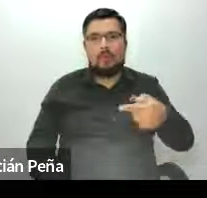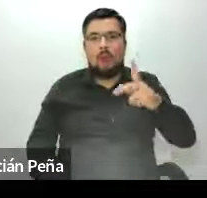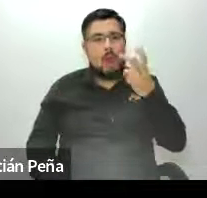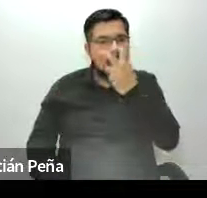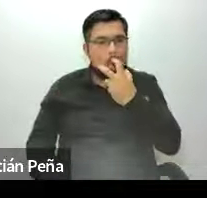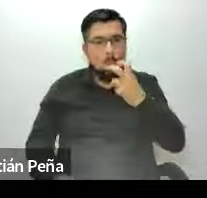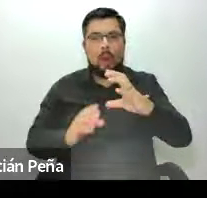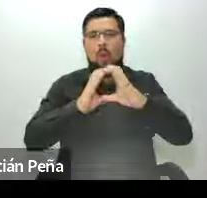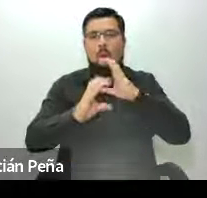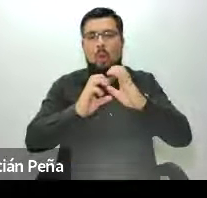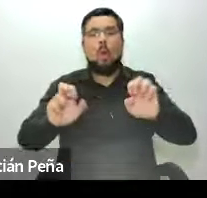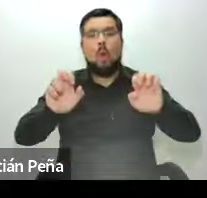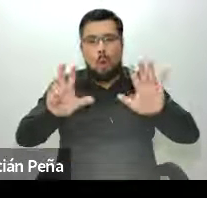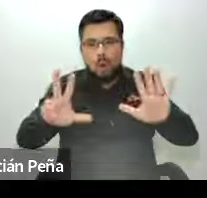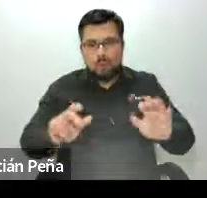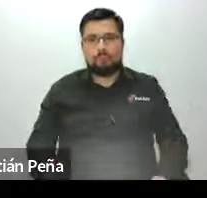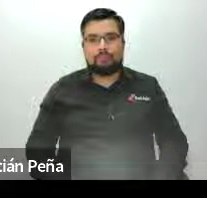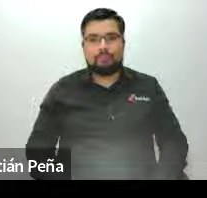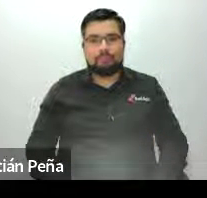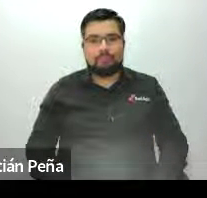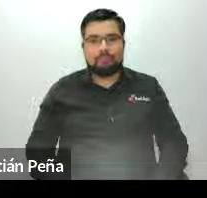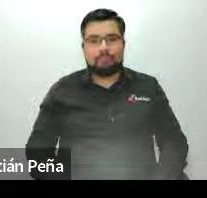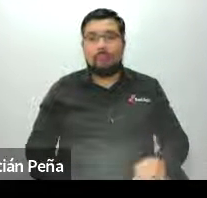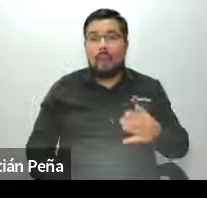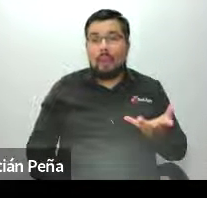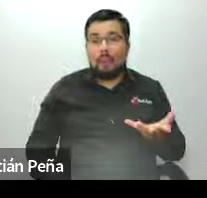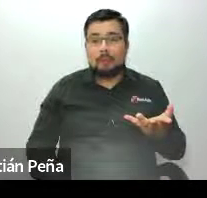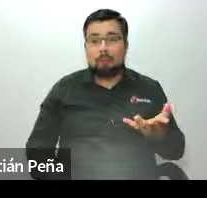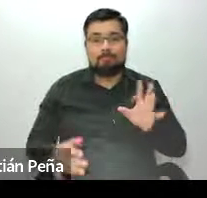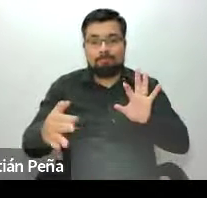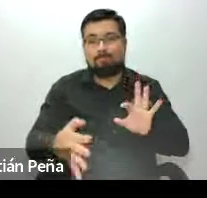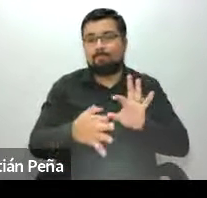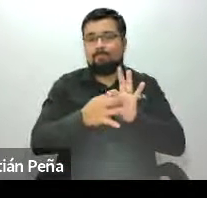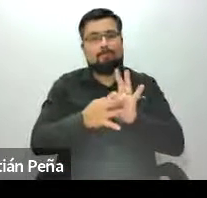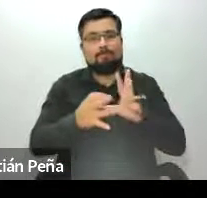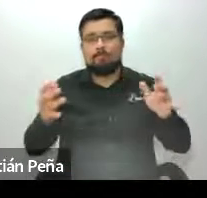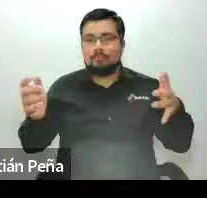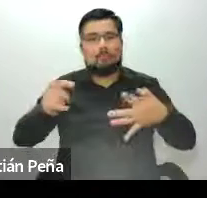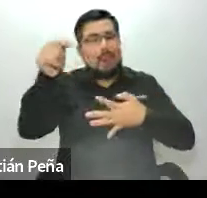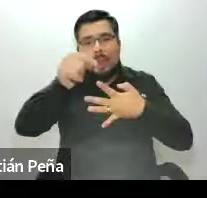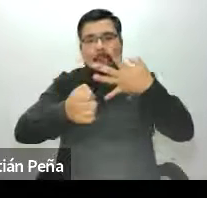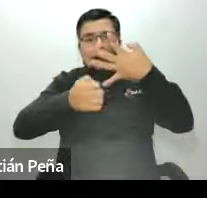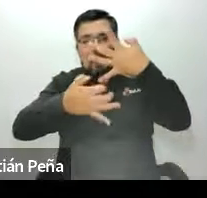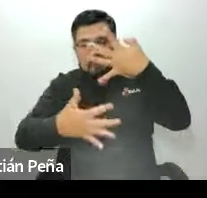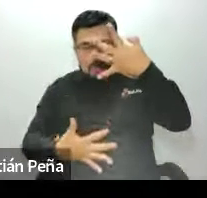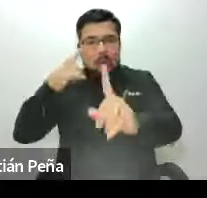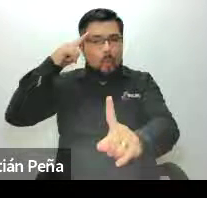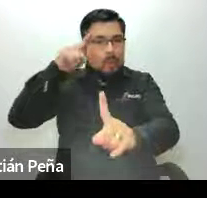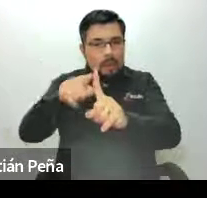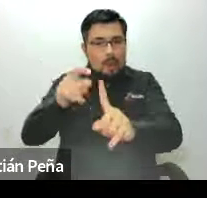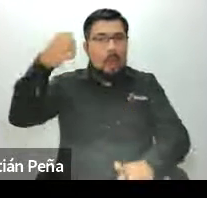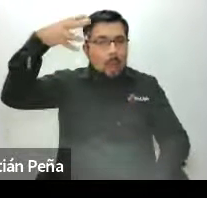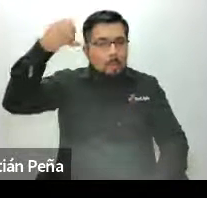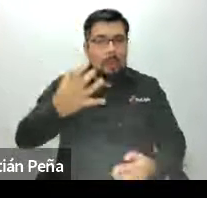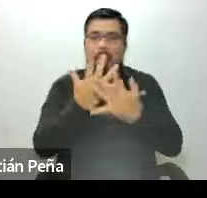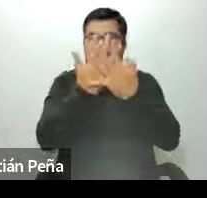8 progresiones. Esto es en relación, por supuesto, a la cantidad de objetivos de aprendizaje del currículum nacional, y también a los que